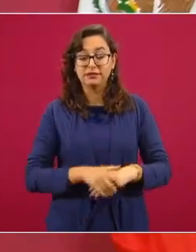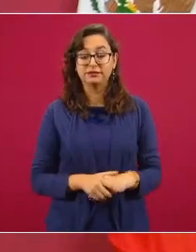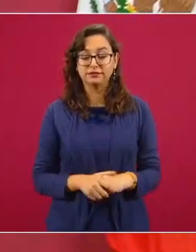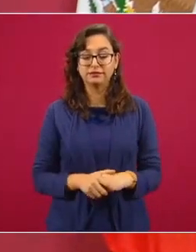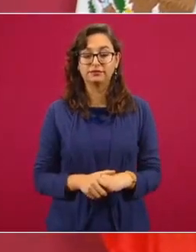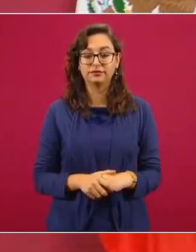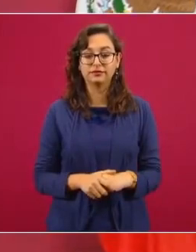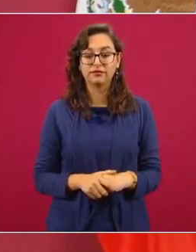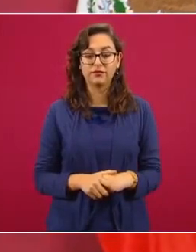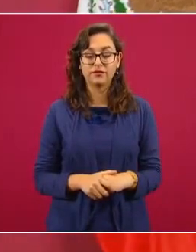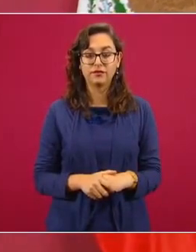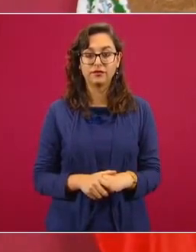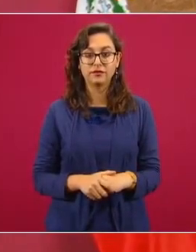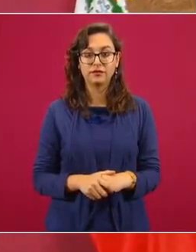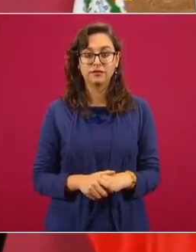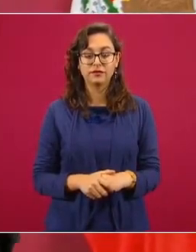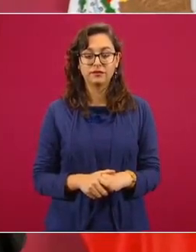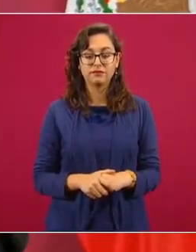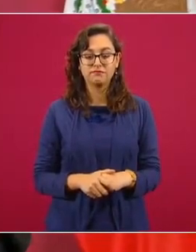para llevar a cabo